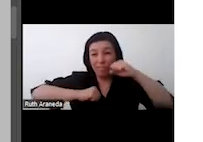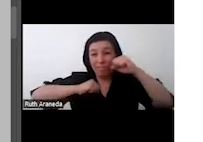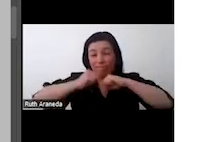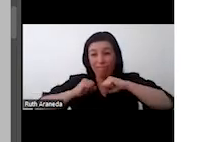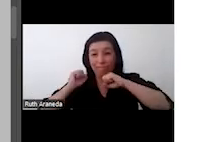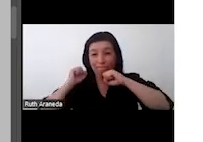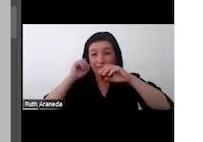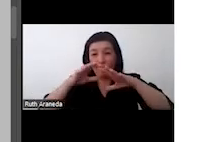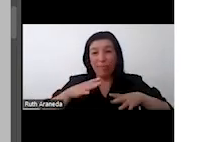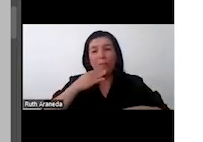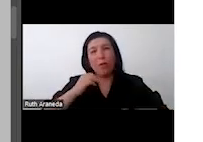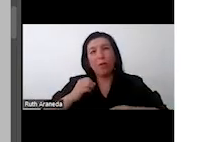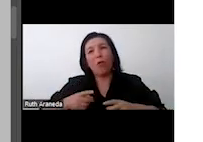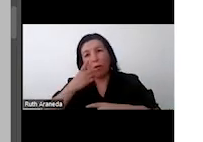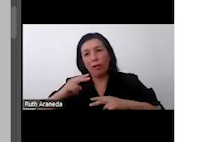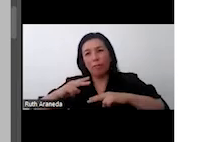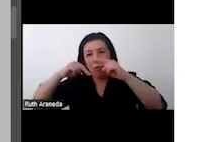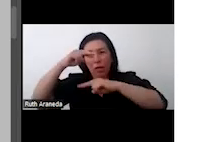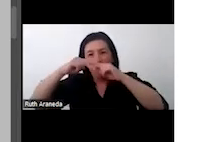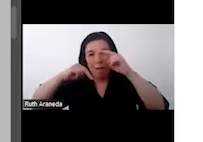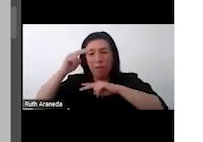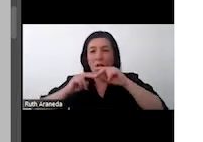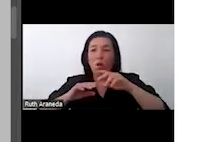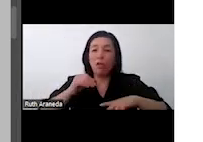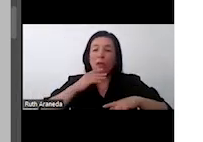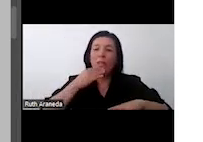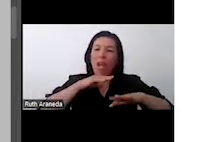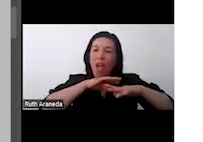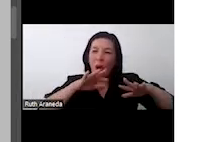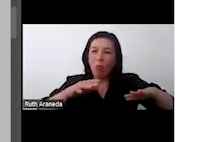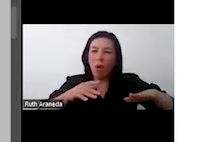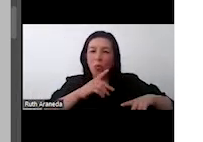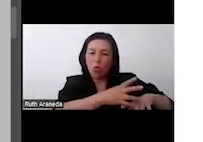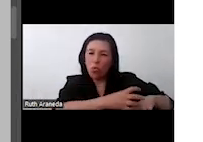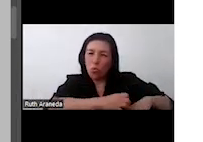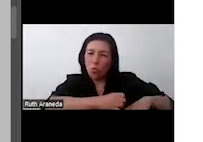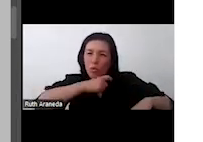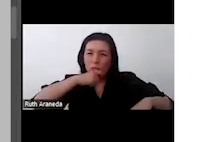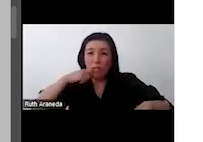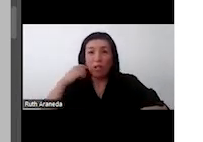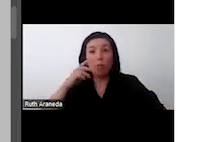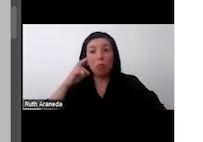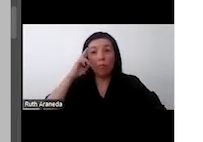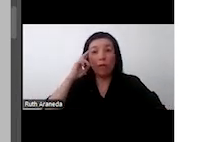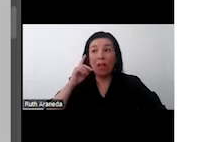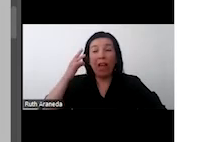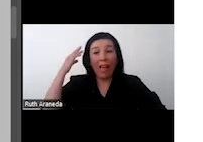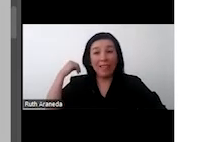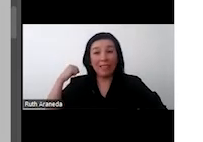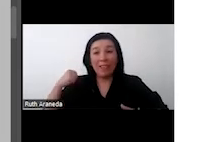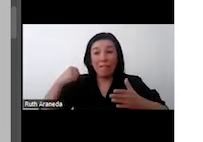el boom inmobiliario, con esto, secando algunos humedales, como uno que existía al final de Limonares, donde está a la altura